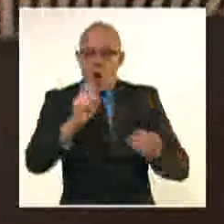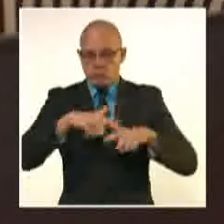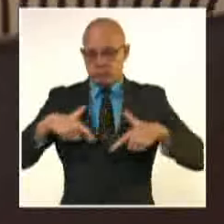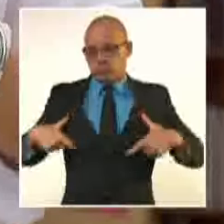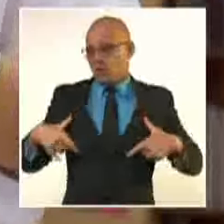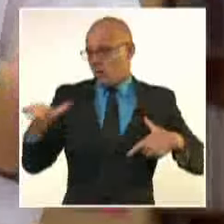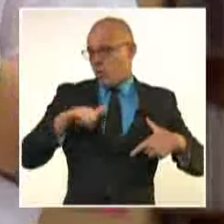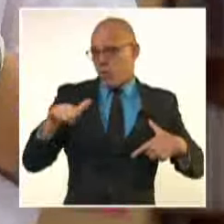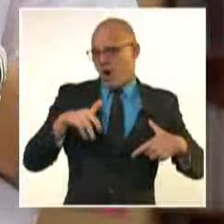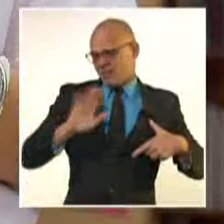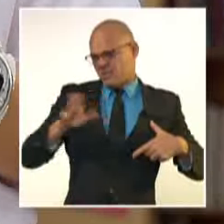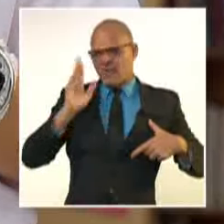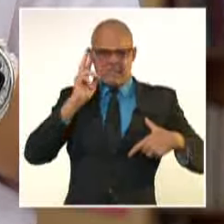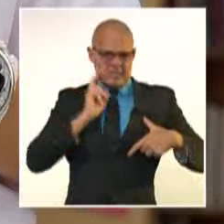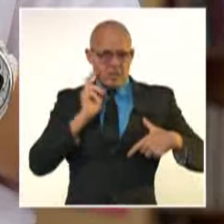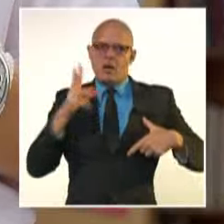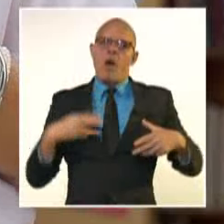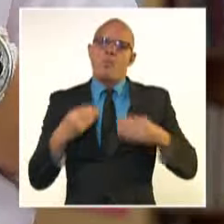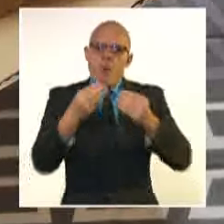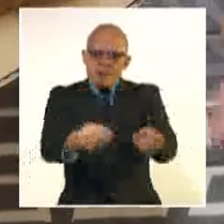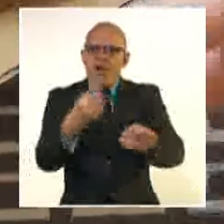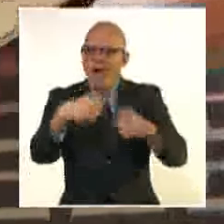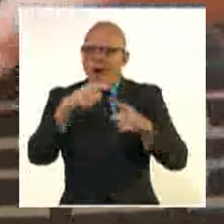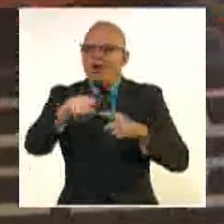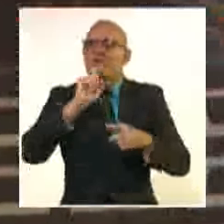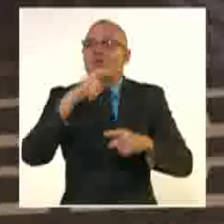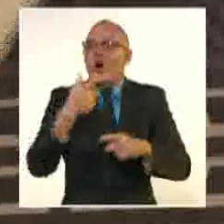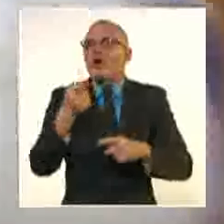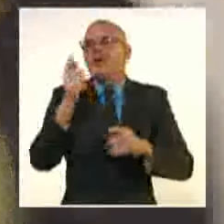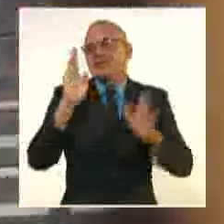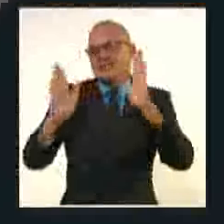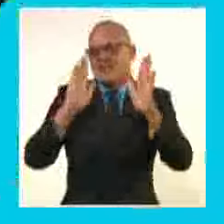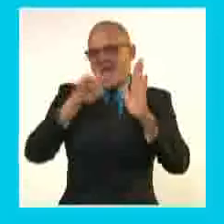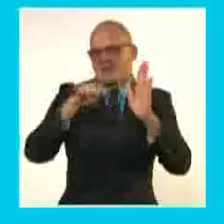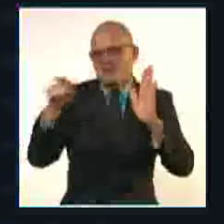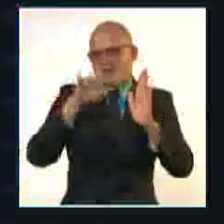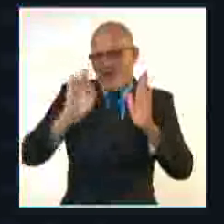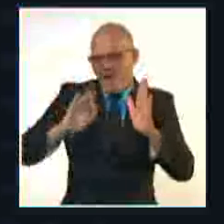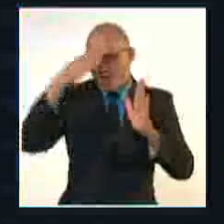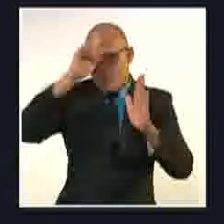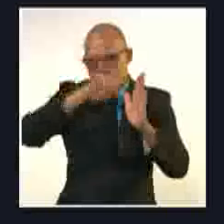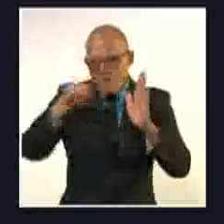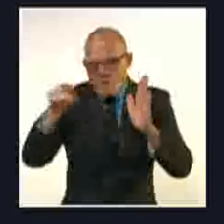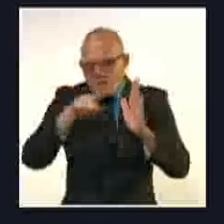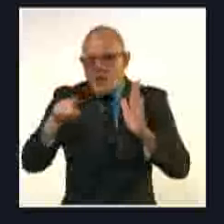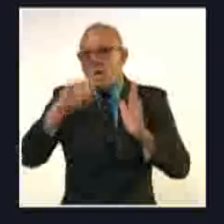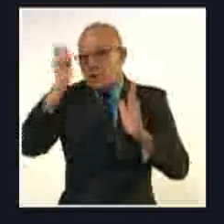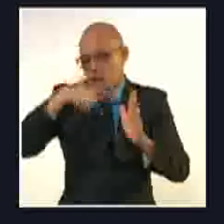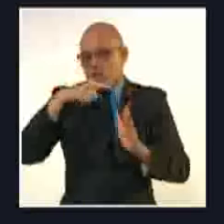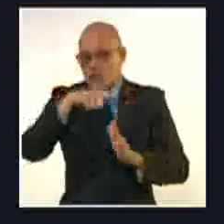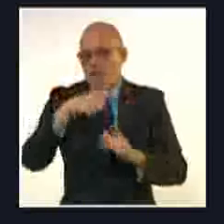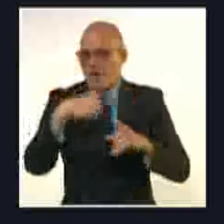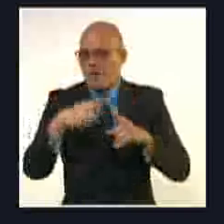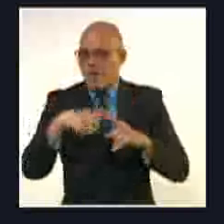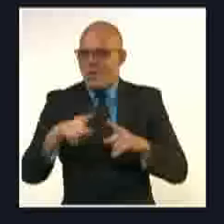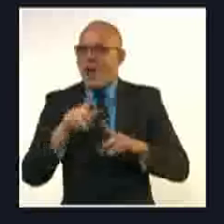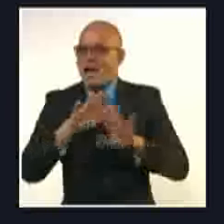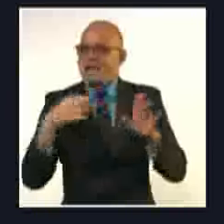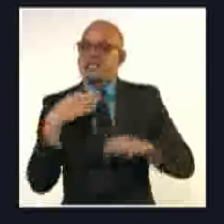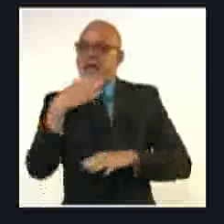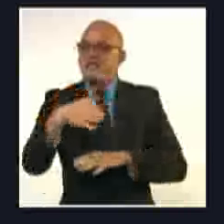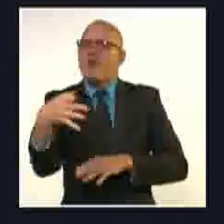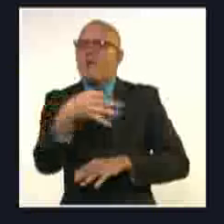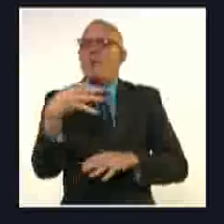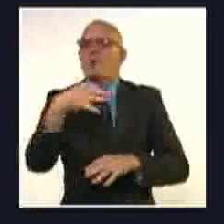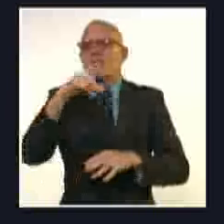van para un proyecto en el centro del país con un impacto social muy importante. Hasta la localidad de Falla, en el municipio Chambas de la